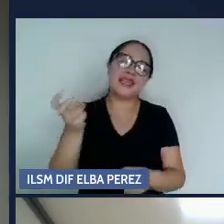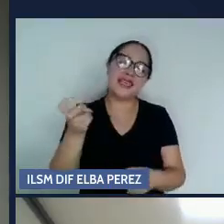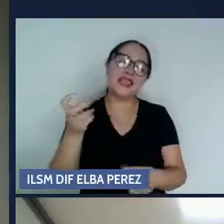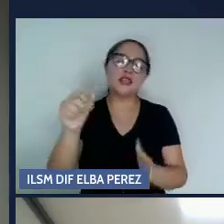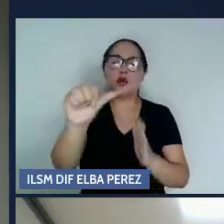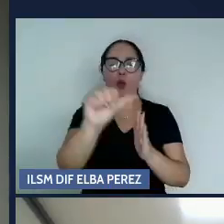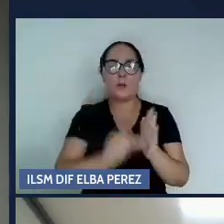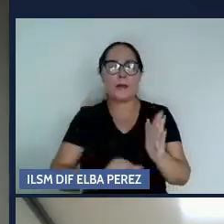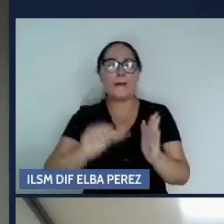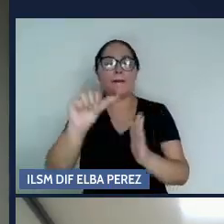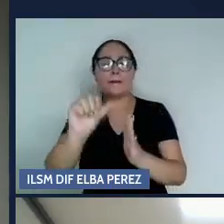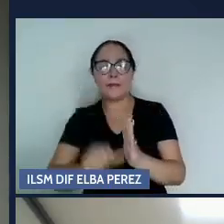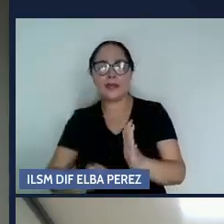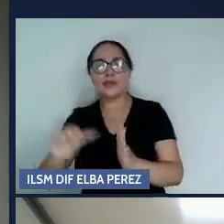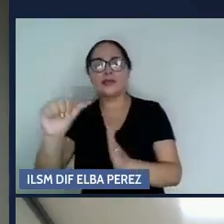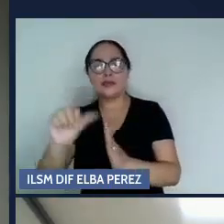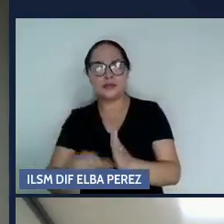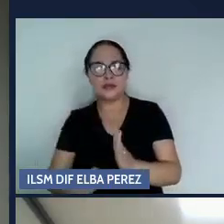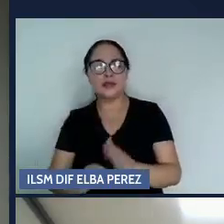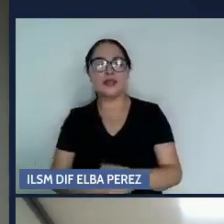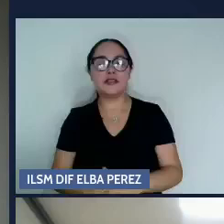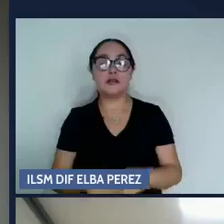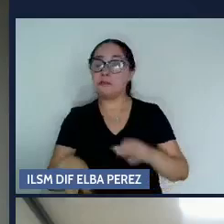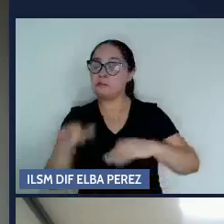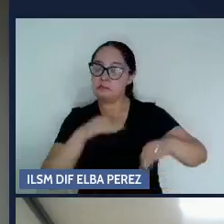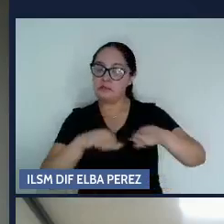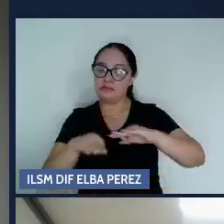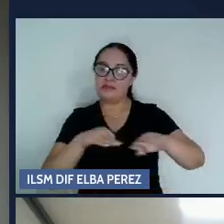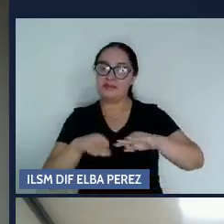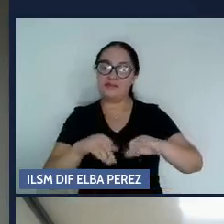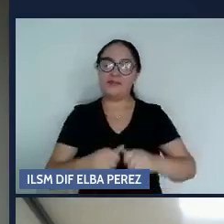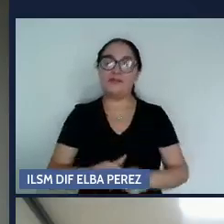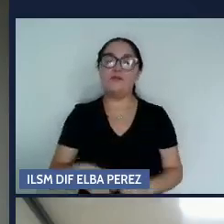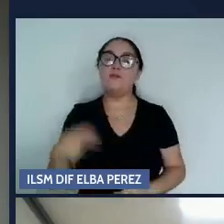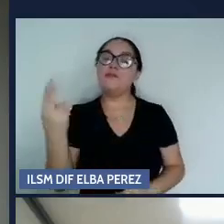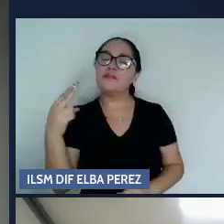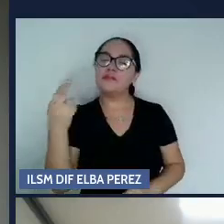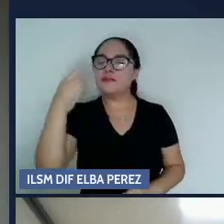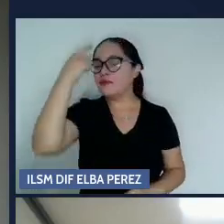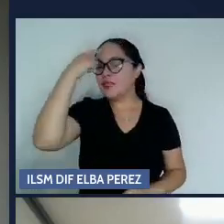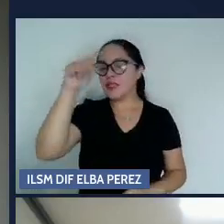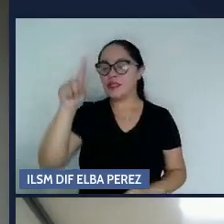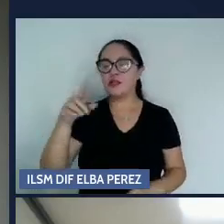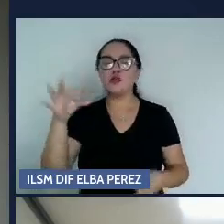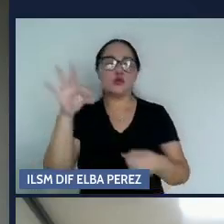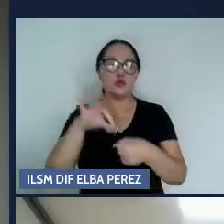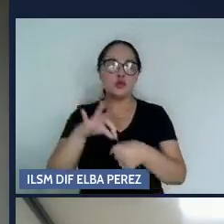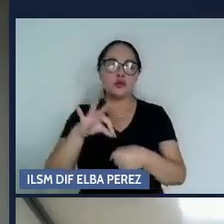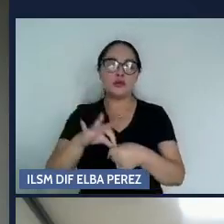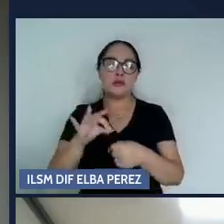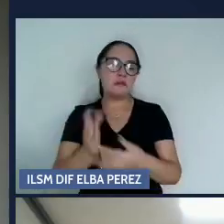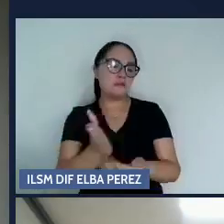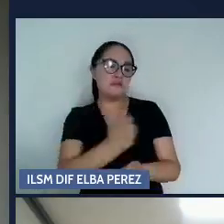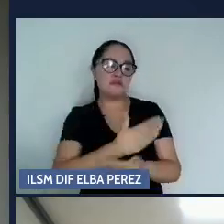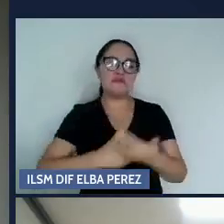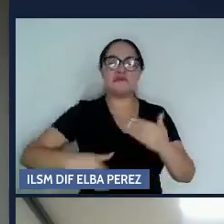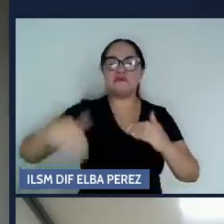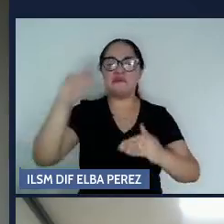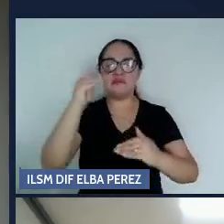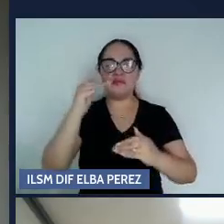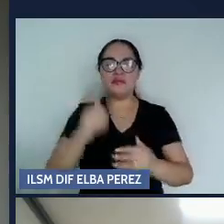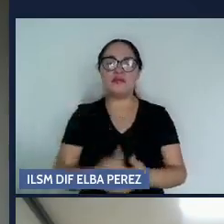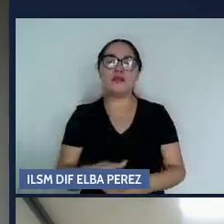trabajos necesarios para que podamos tener una elección exitosa. ¿Por qué, si estamos hablando de